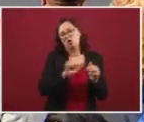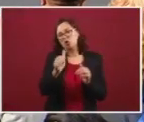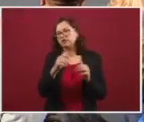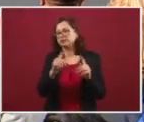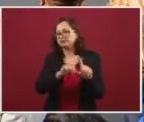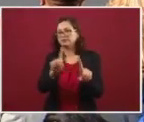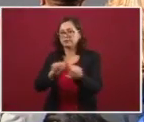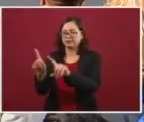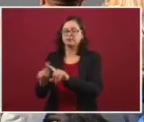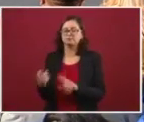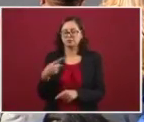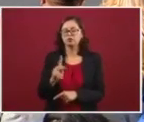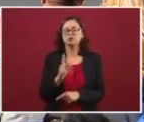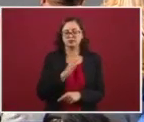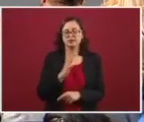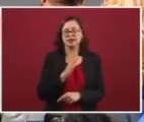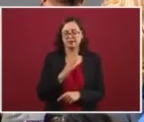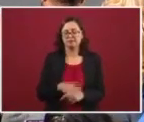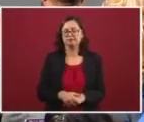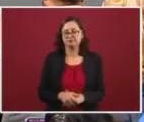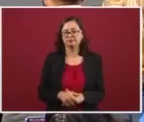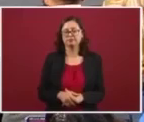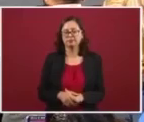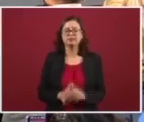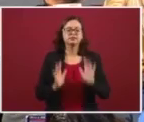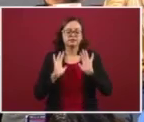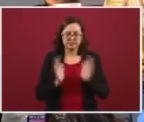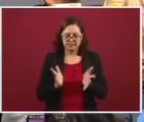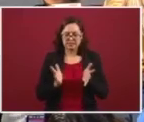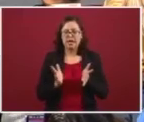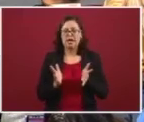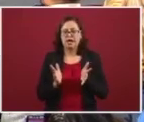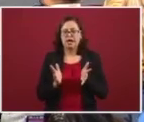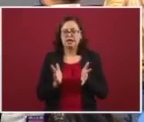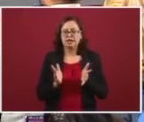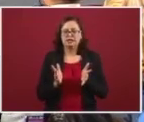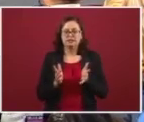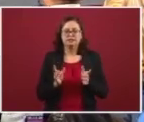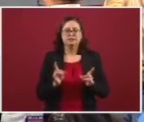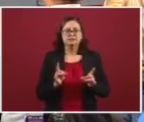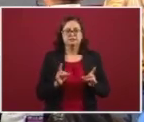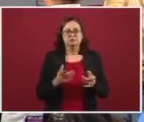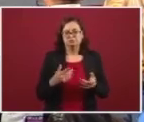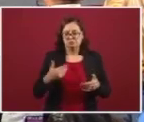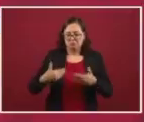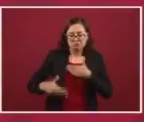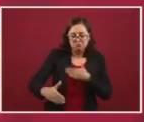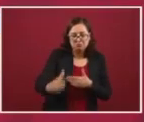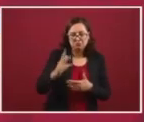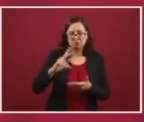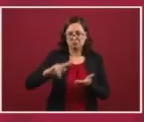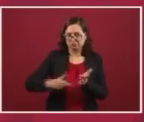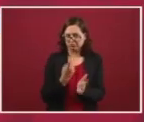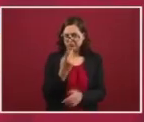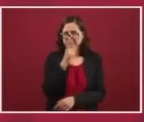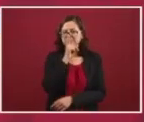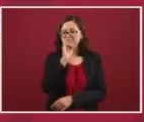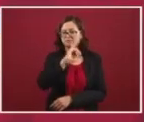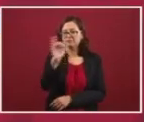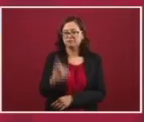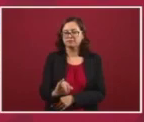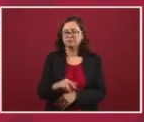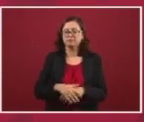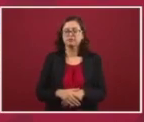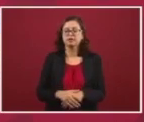sí quiero comentarles que ya estas situaciones ya no se dan. Ellos, al igual que